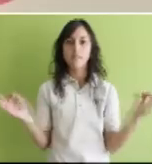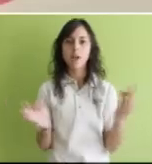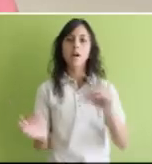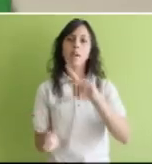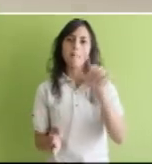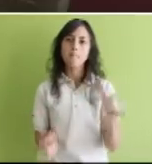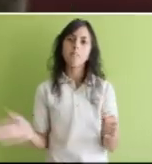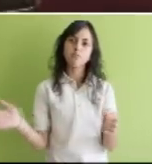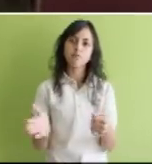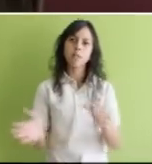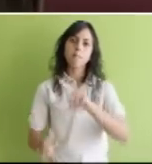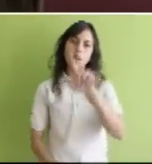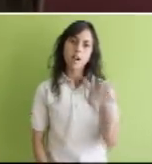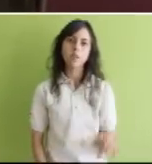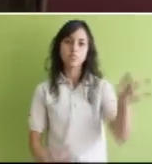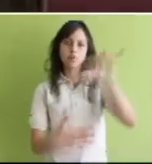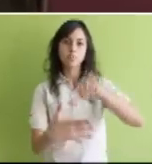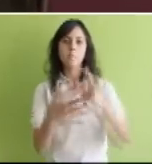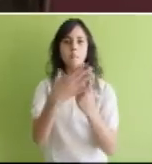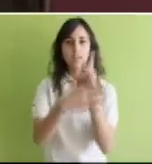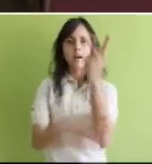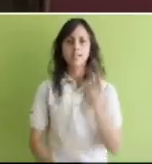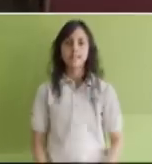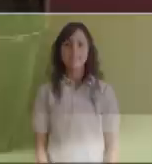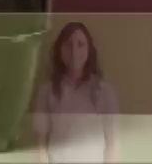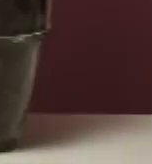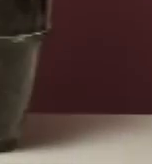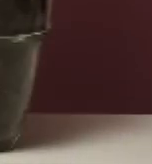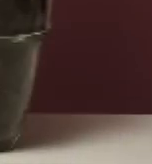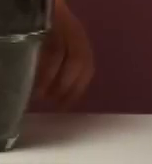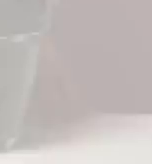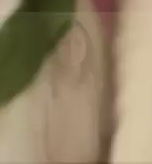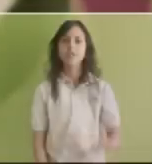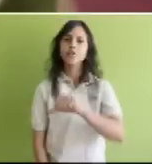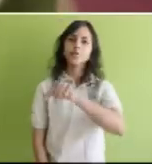enfriar, cuela y aplica sobre todas tus plantas.